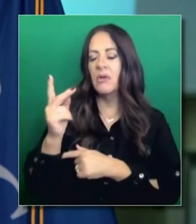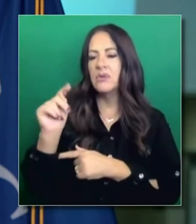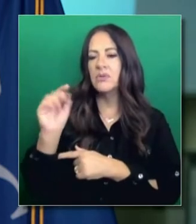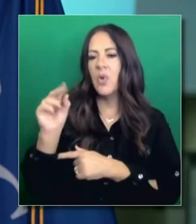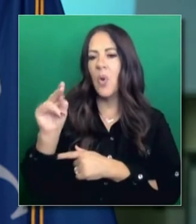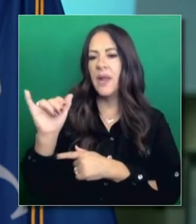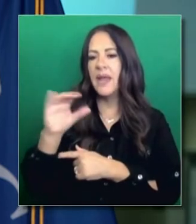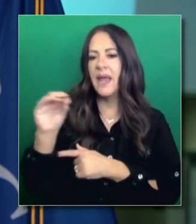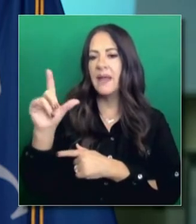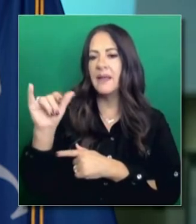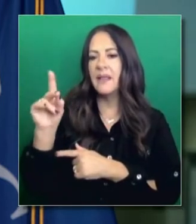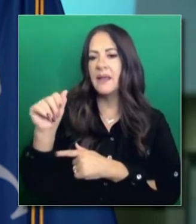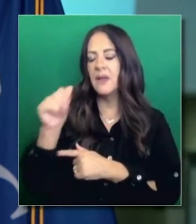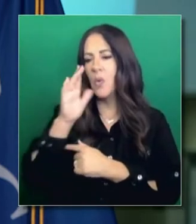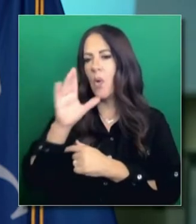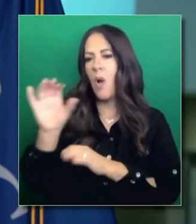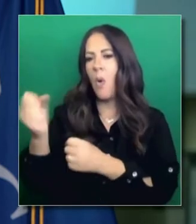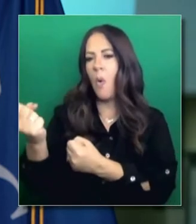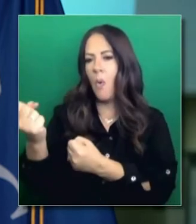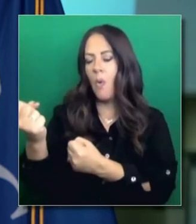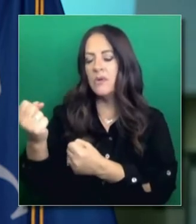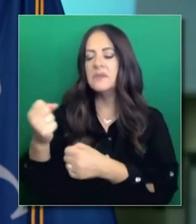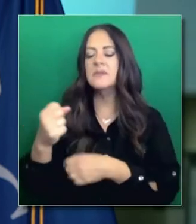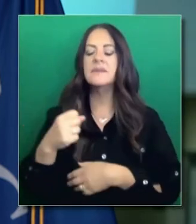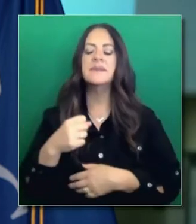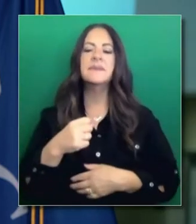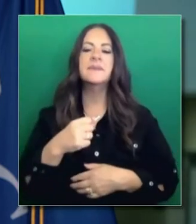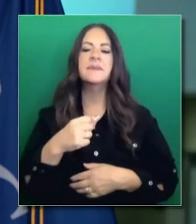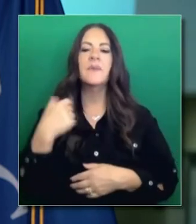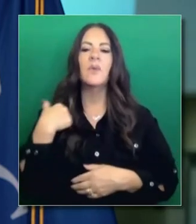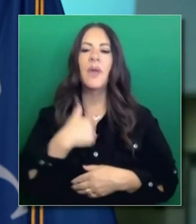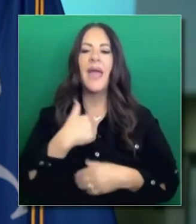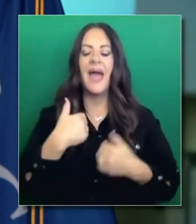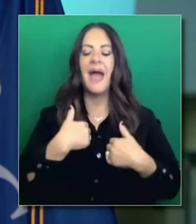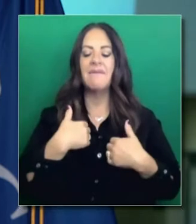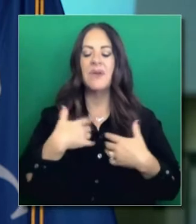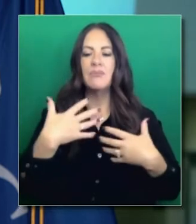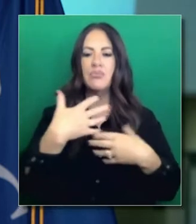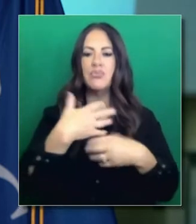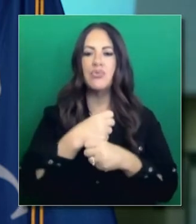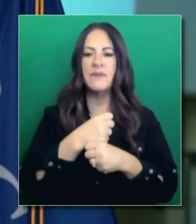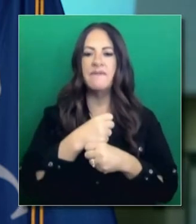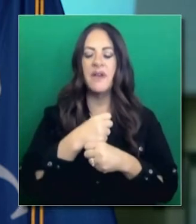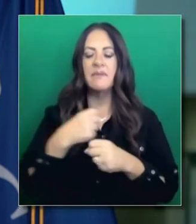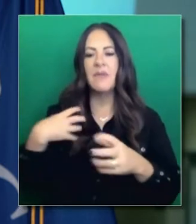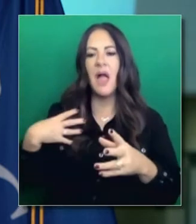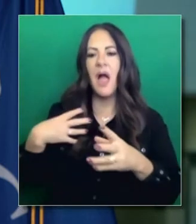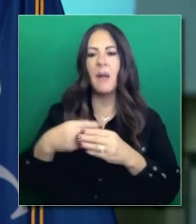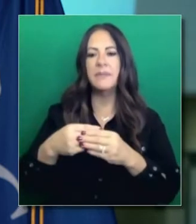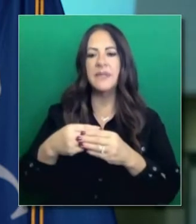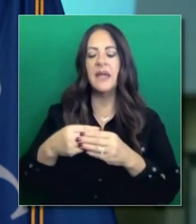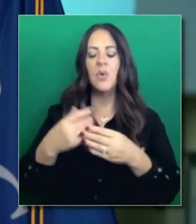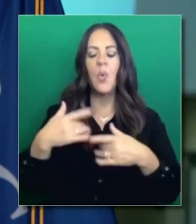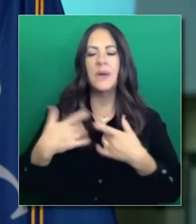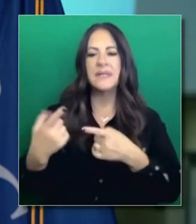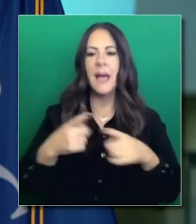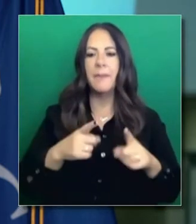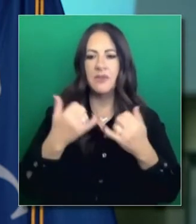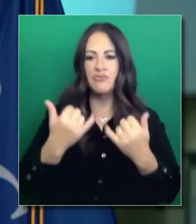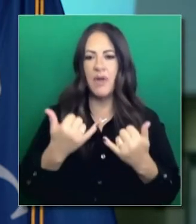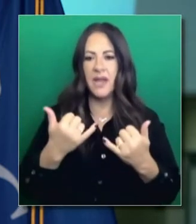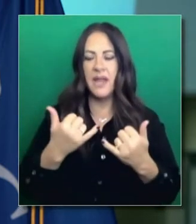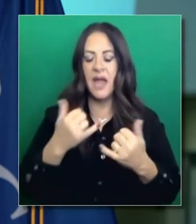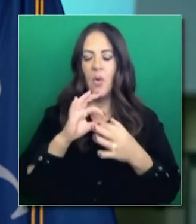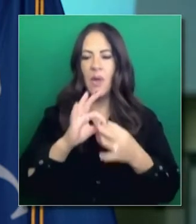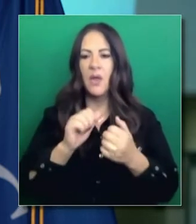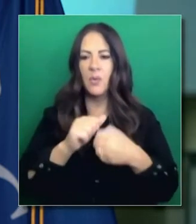preguntas. Voy a repasar algunas transparencias con las últimas noticias de dónde nos encontramos en esta pandemia. Pero quiero